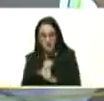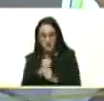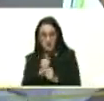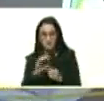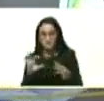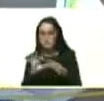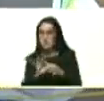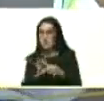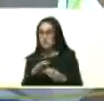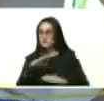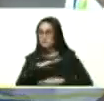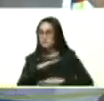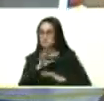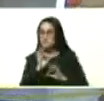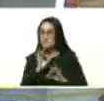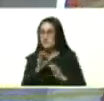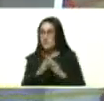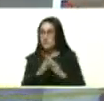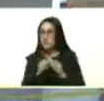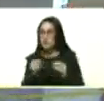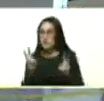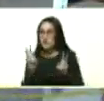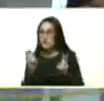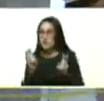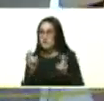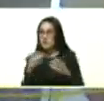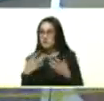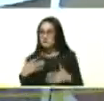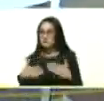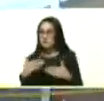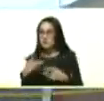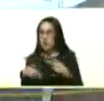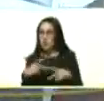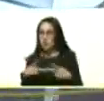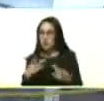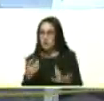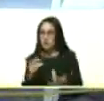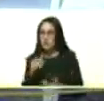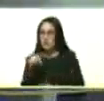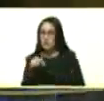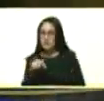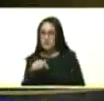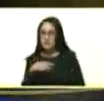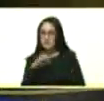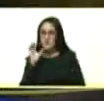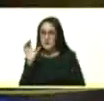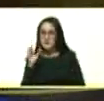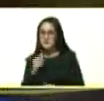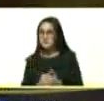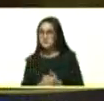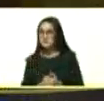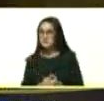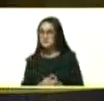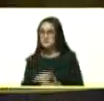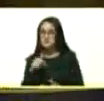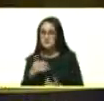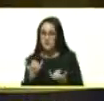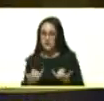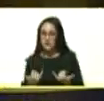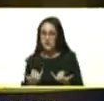vinculado de manera eficiente a todo lo que tiene que ver con la dinámica productiva, en este caso de nuestro país. Bueno, presidente, aquí